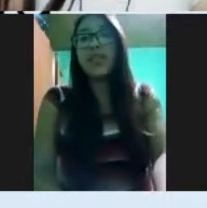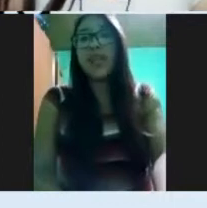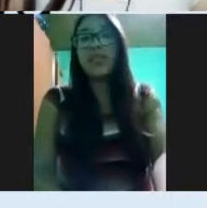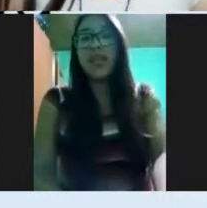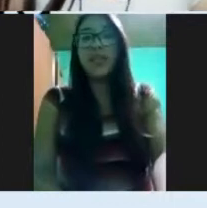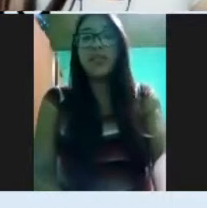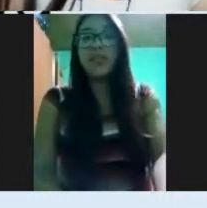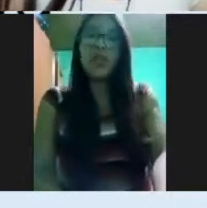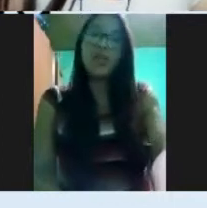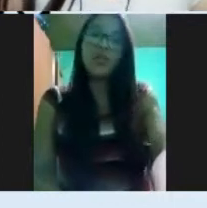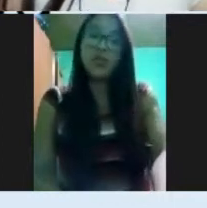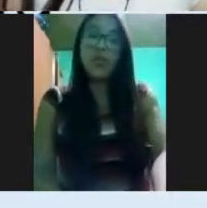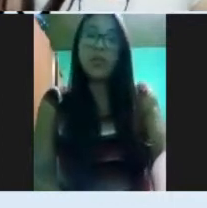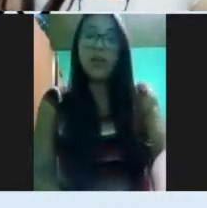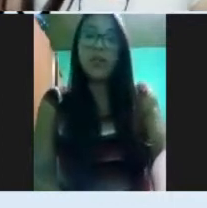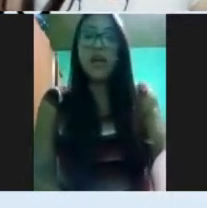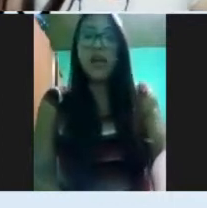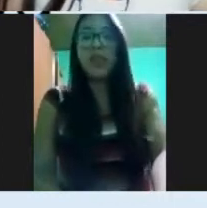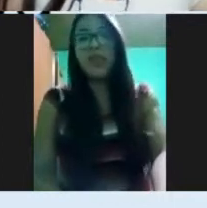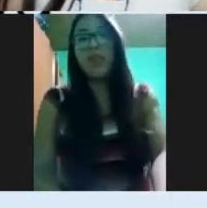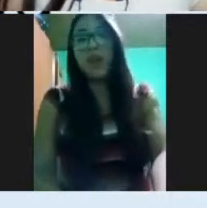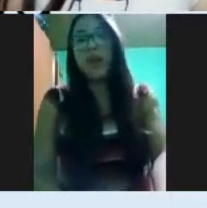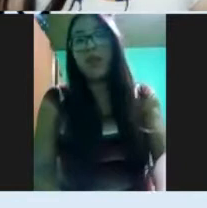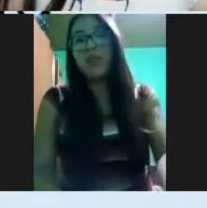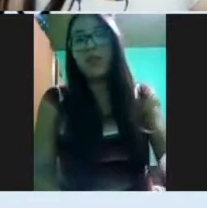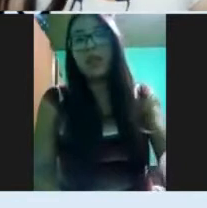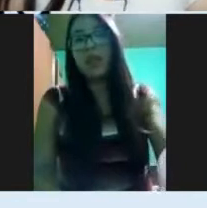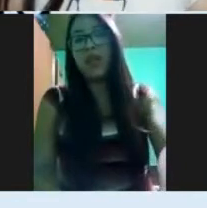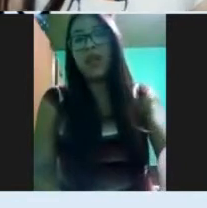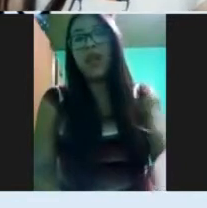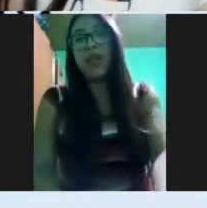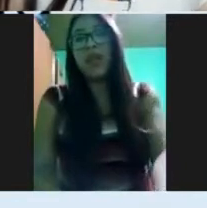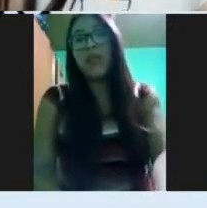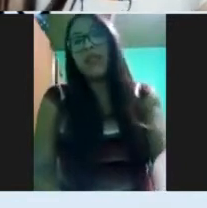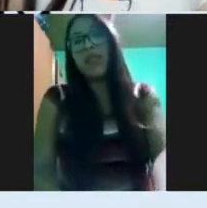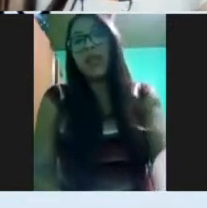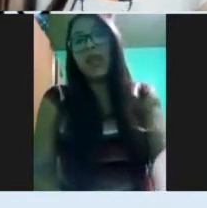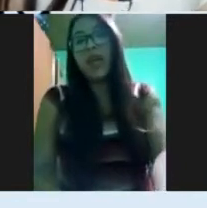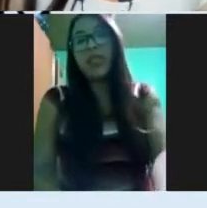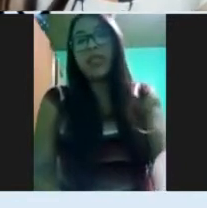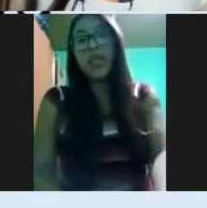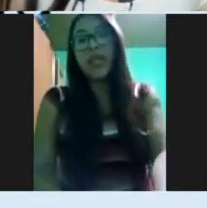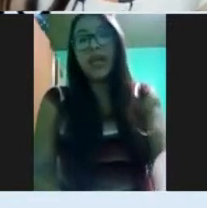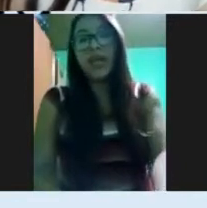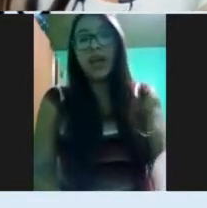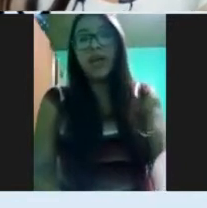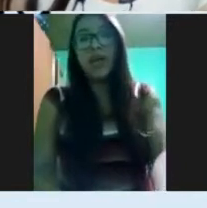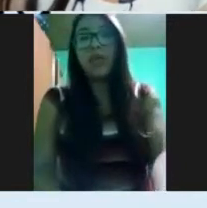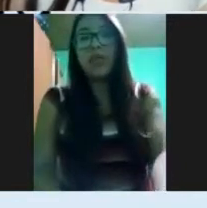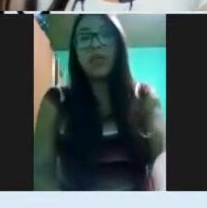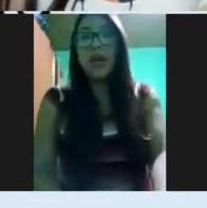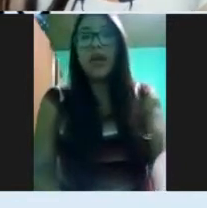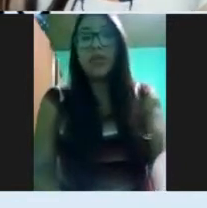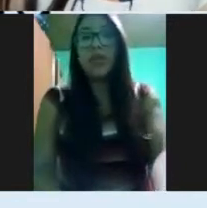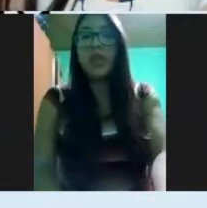está centralizada, ¿no? Y eso, pues lo vamos a ver más adelante, pero cabe mencionar que a pesar de que existe